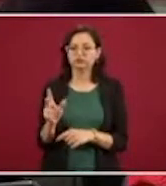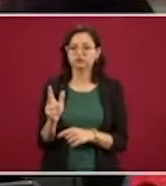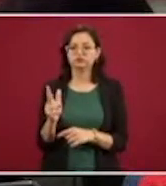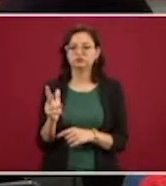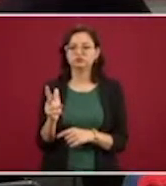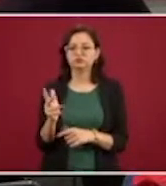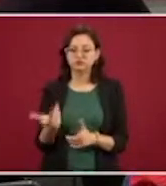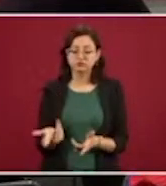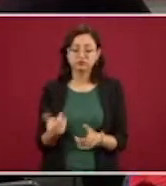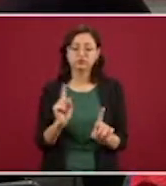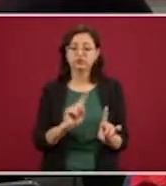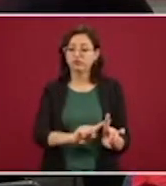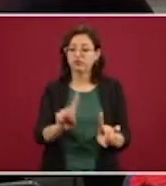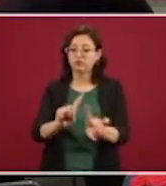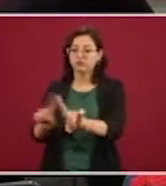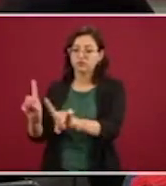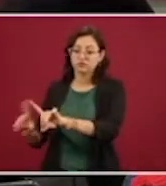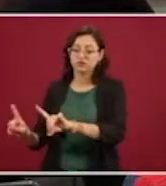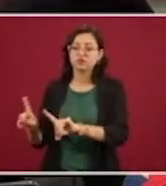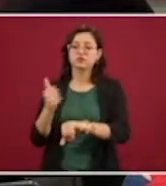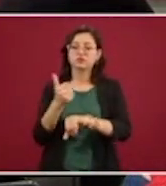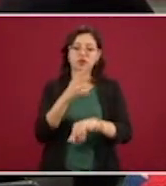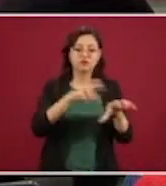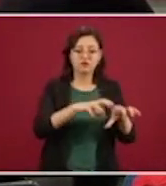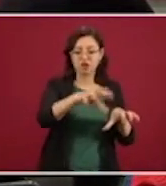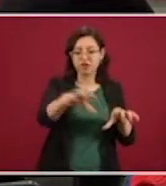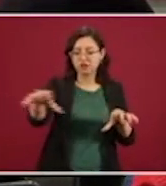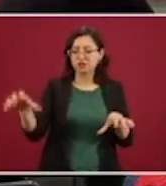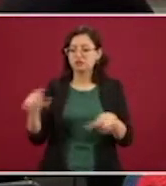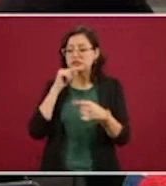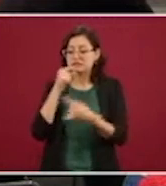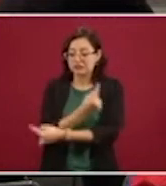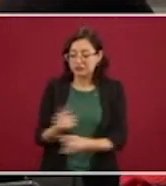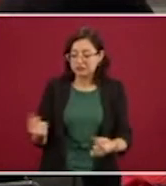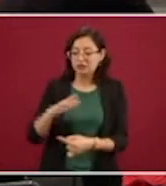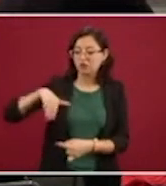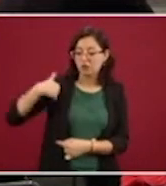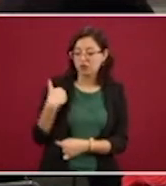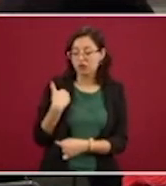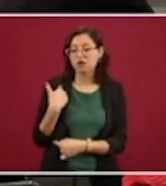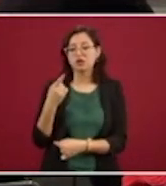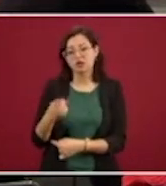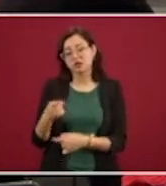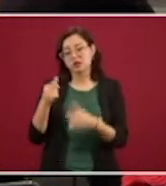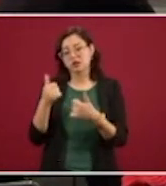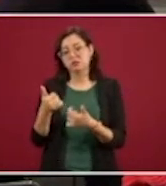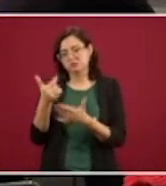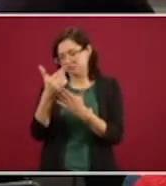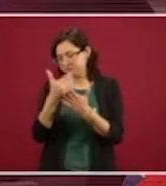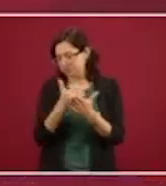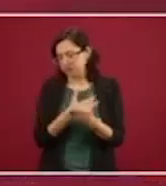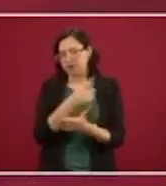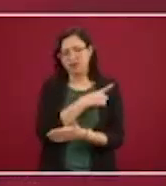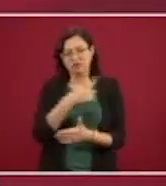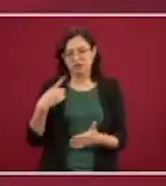diversas unidades operativas de estancias infantiles o de guarderías para que sigan los lineamientos